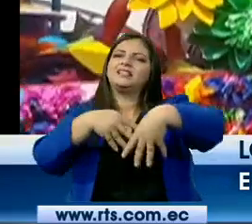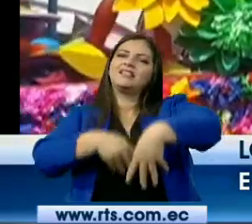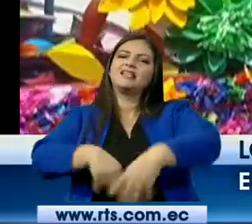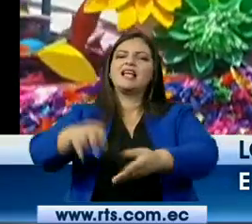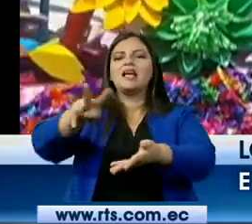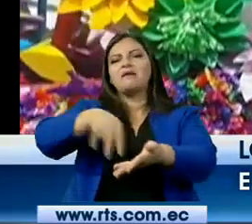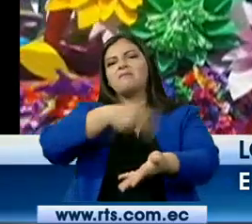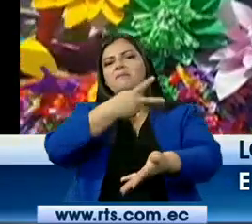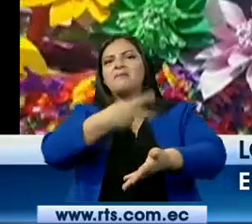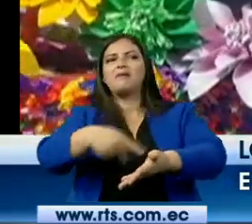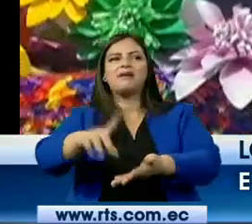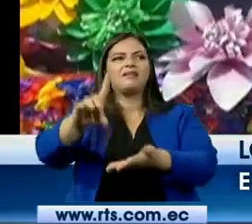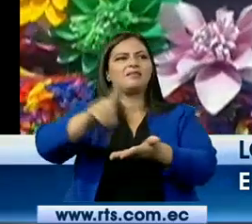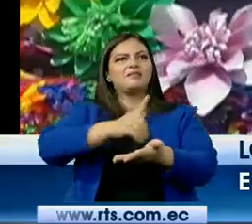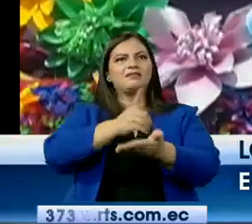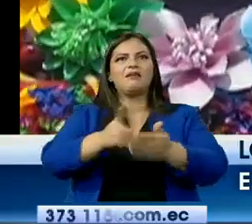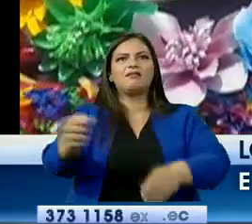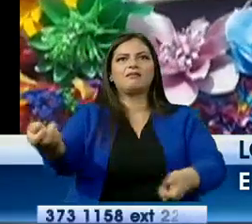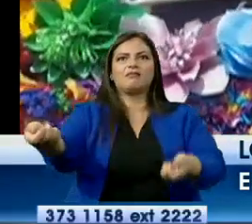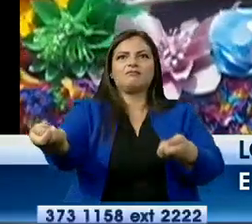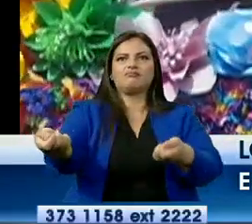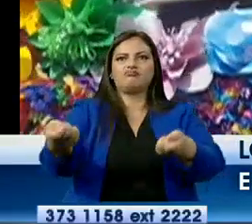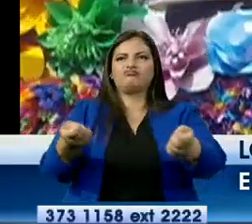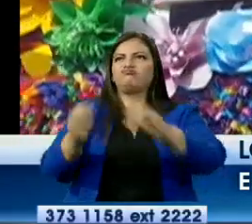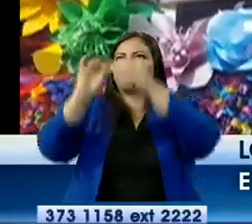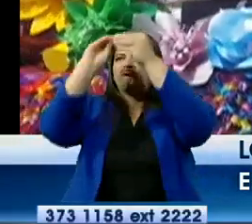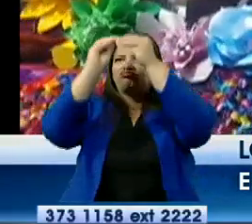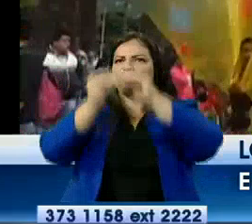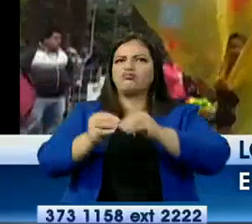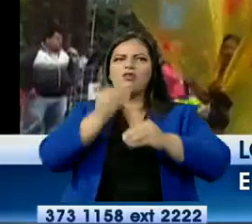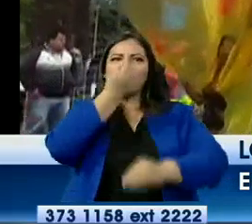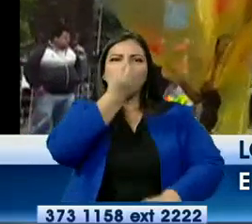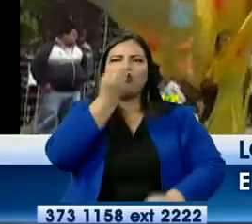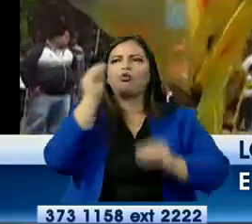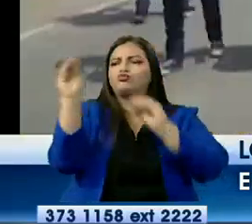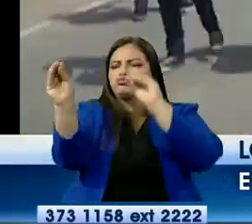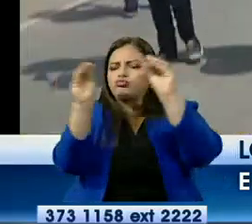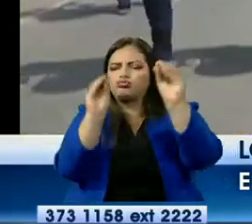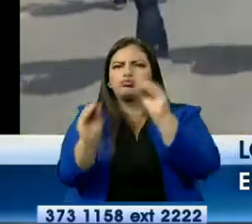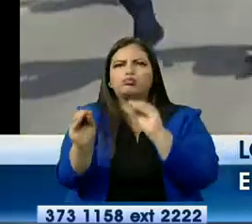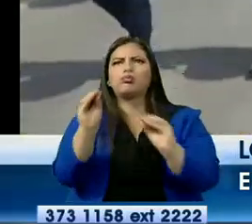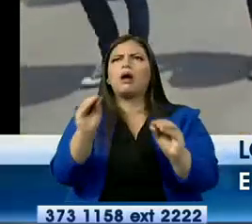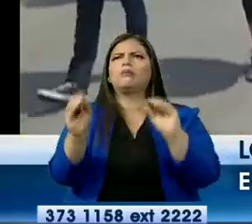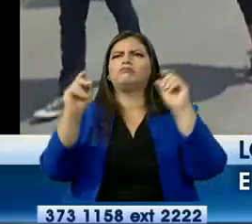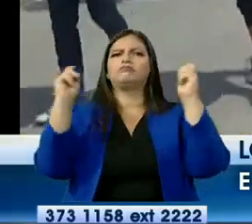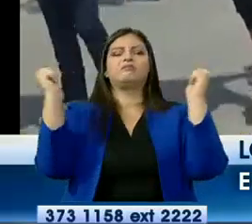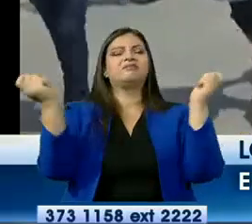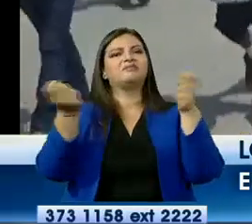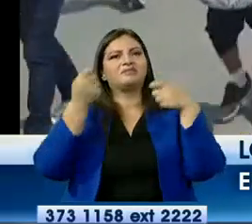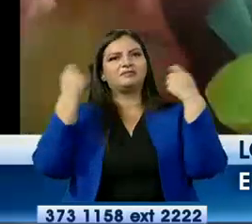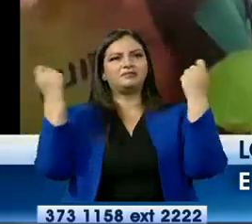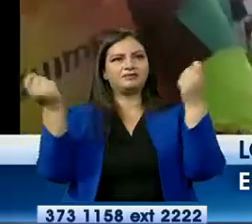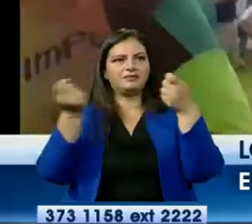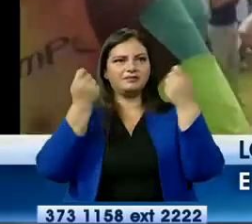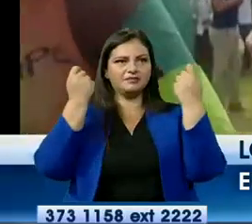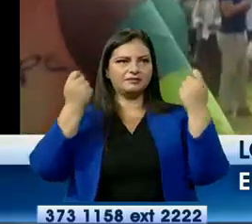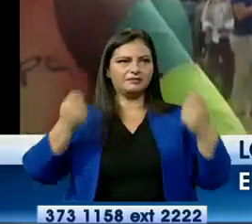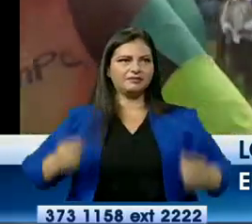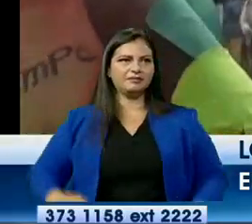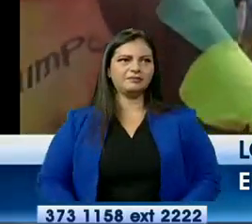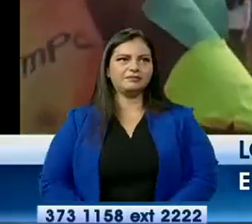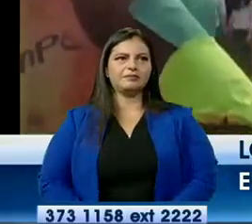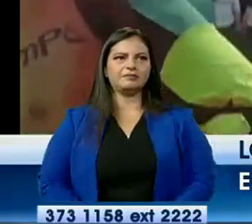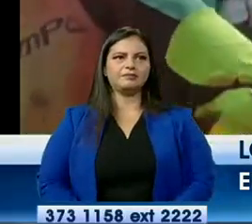carros alegóricos, la belleza de las lojanas. Esto se pudo evidenciar en este feriado de carnaval. Estamos viviendo con